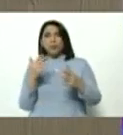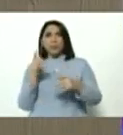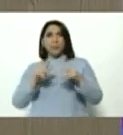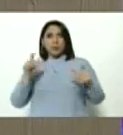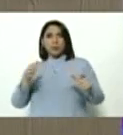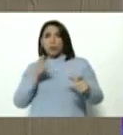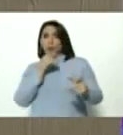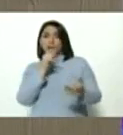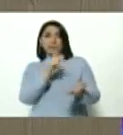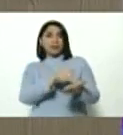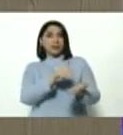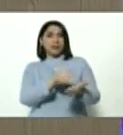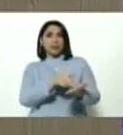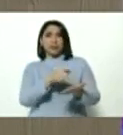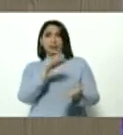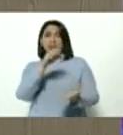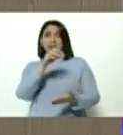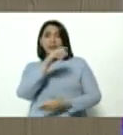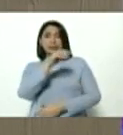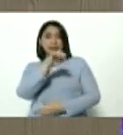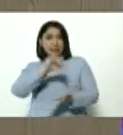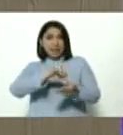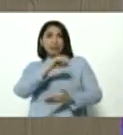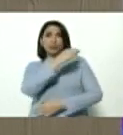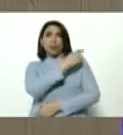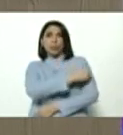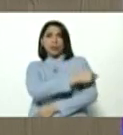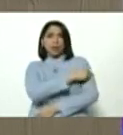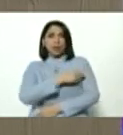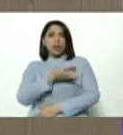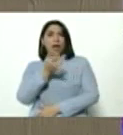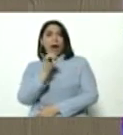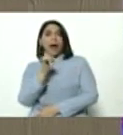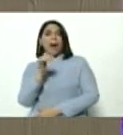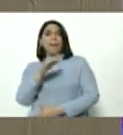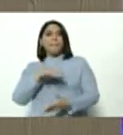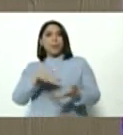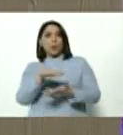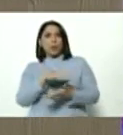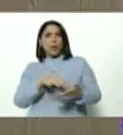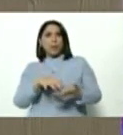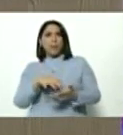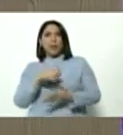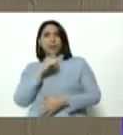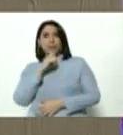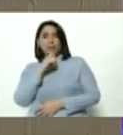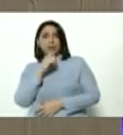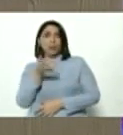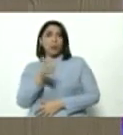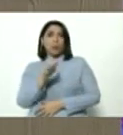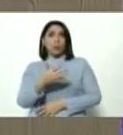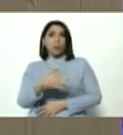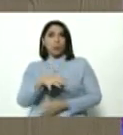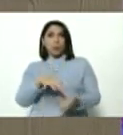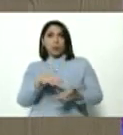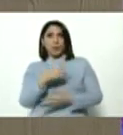a un centro hospitalario a menos que presenten una dificultad moderada o severa para respirar. Nosotros